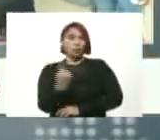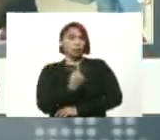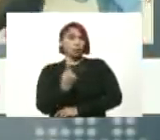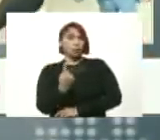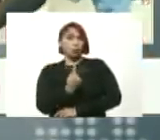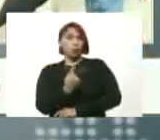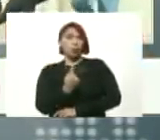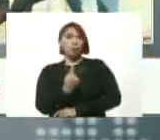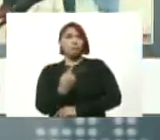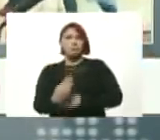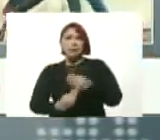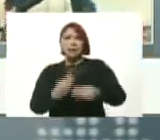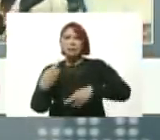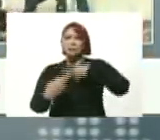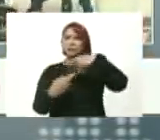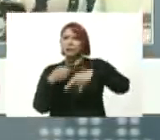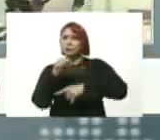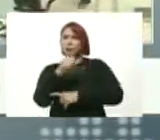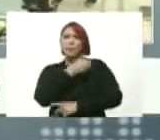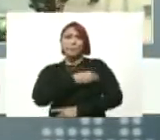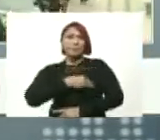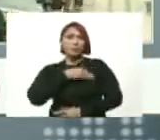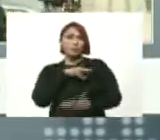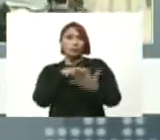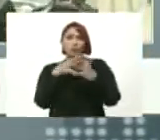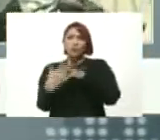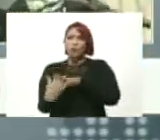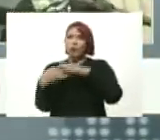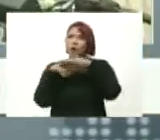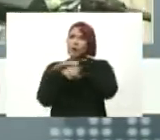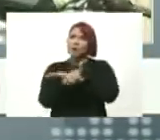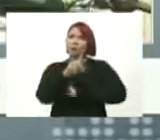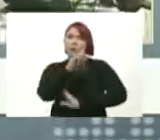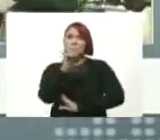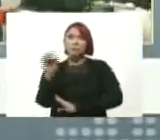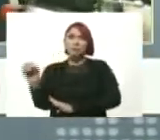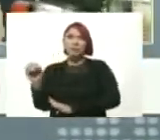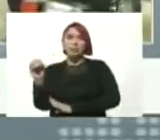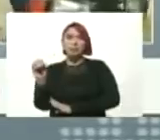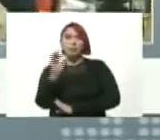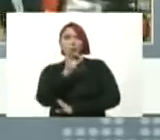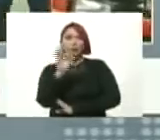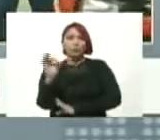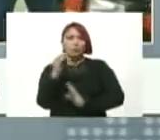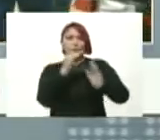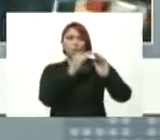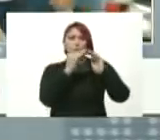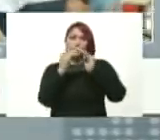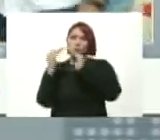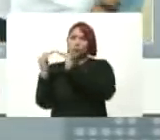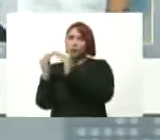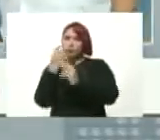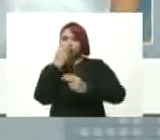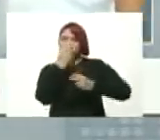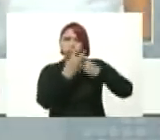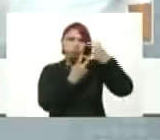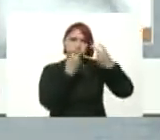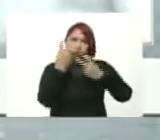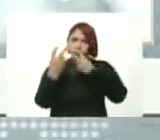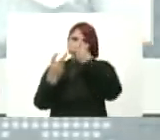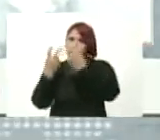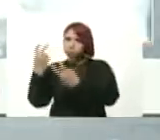revolución la misión barrio adentro 100% casa por casa casa por casa